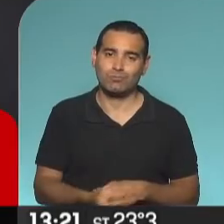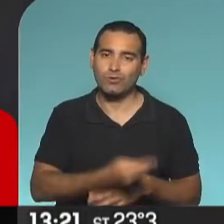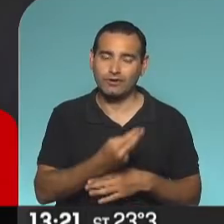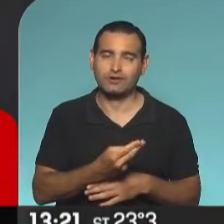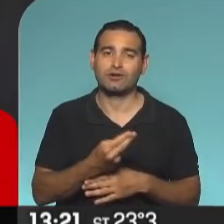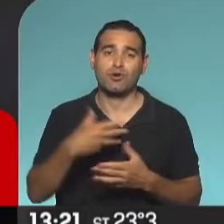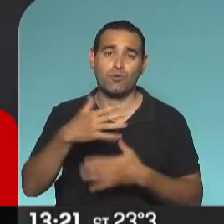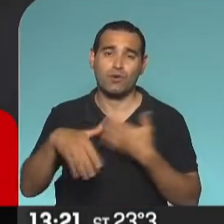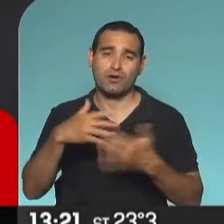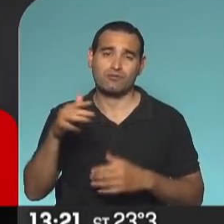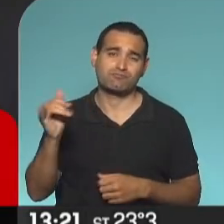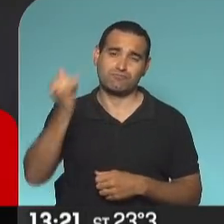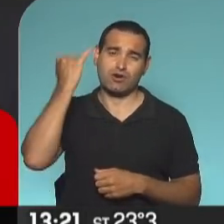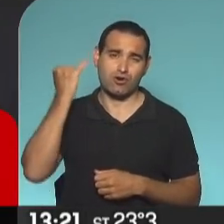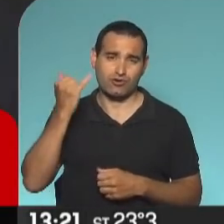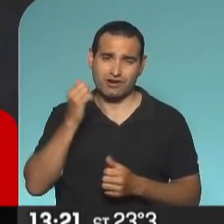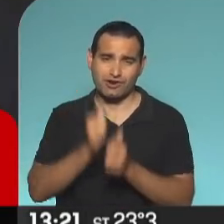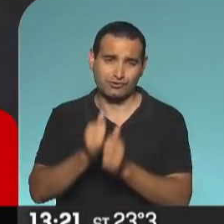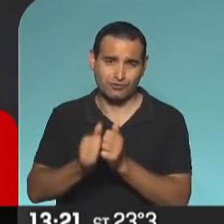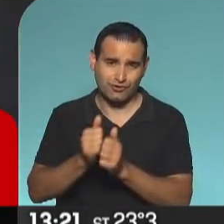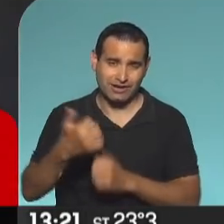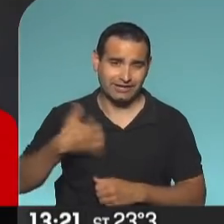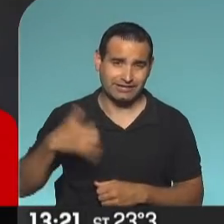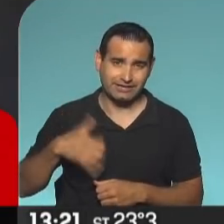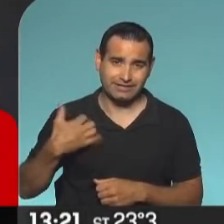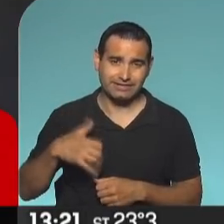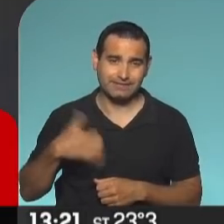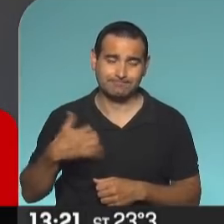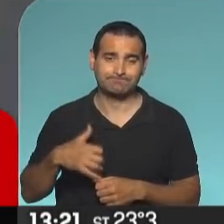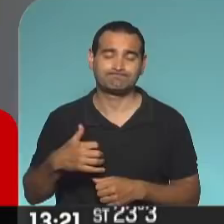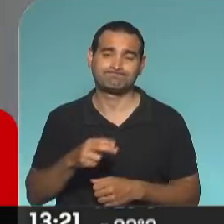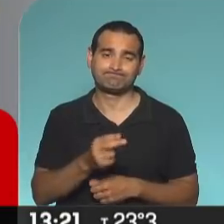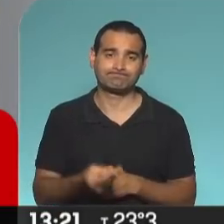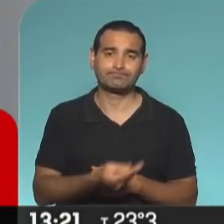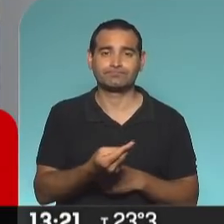del jugador más grande de la historia de la Argentina, que como bien decís,